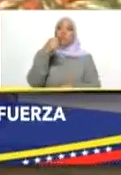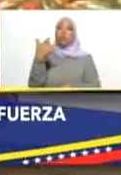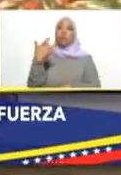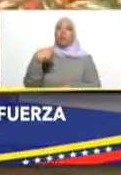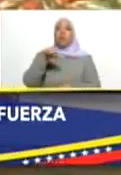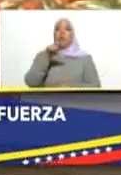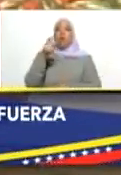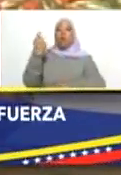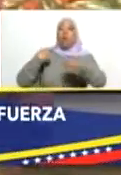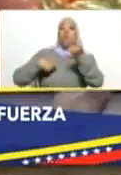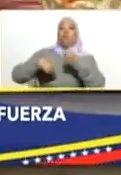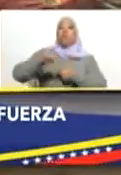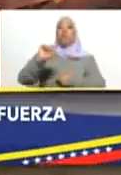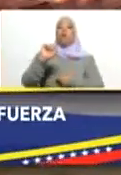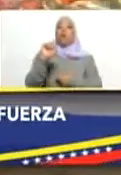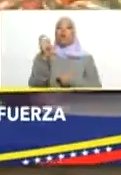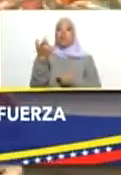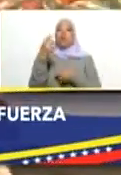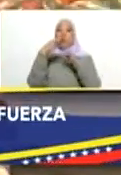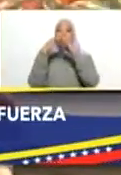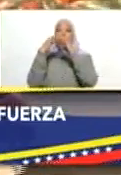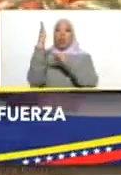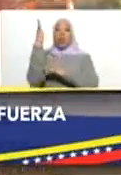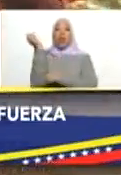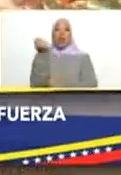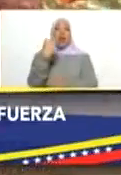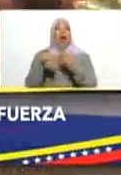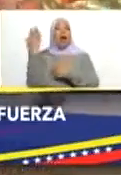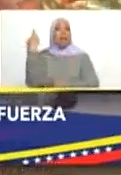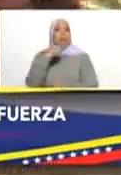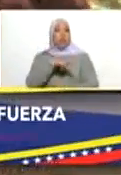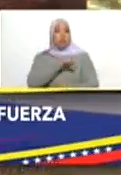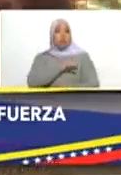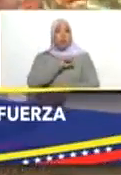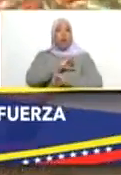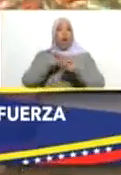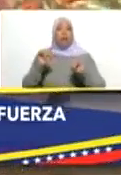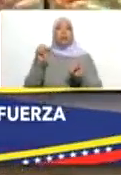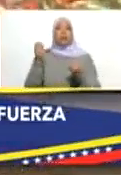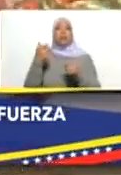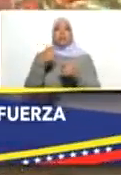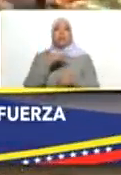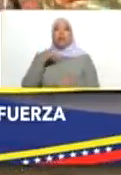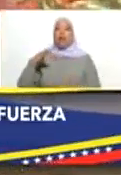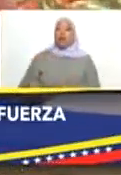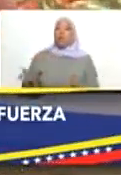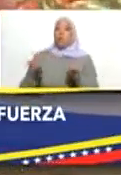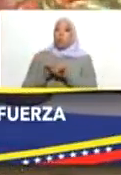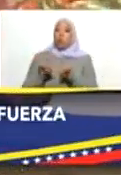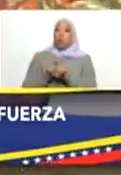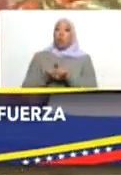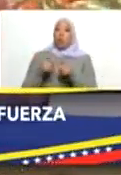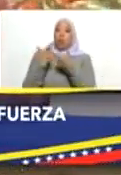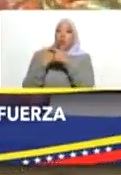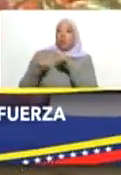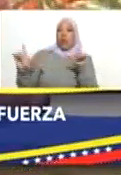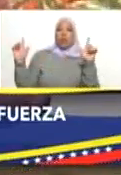los mercaderes del templo y a los imperios de entonces. Nosotros, los que creemos en ese Cristo rebelde, Redentor,